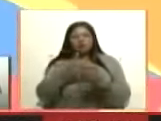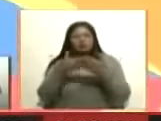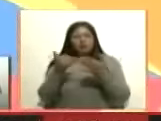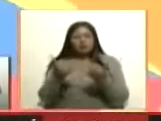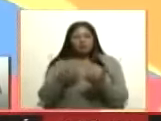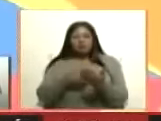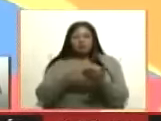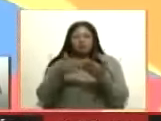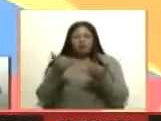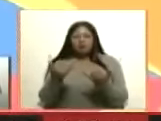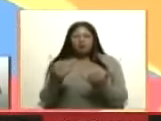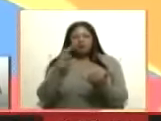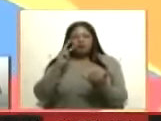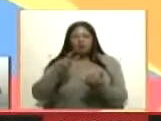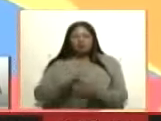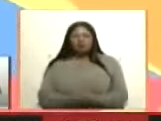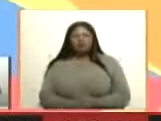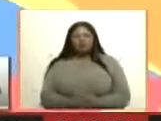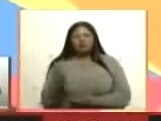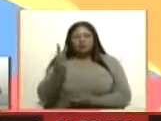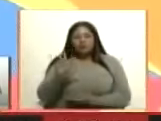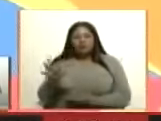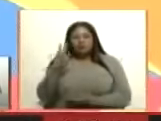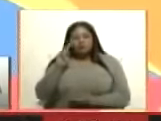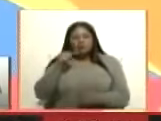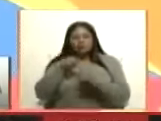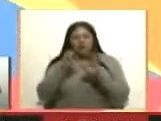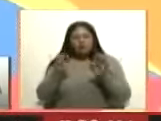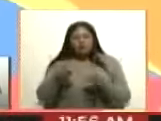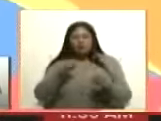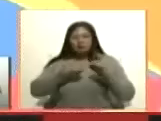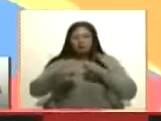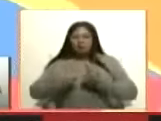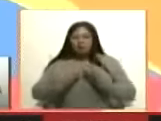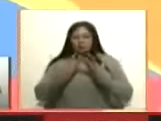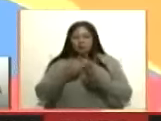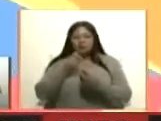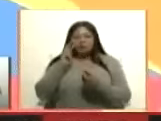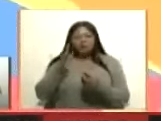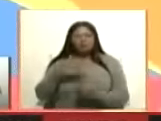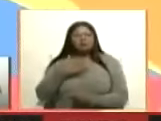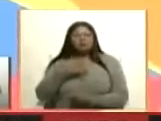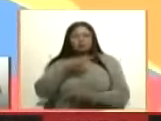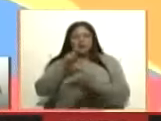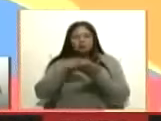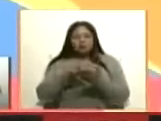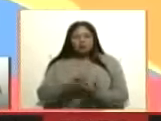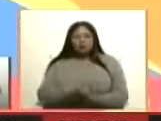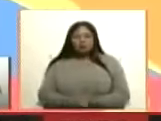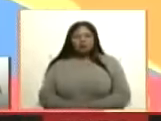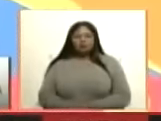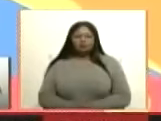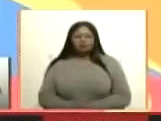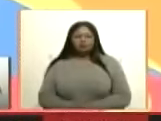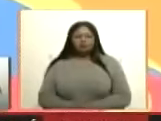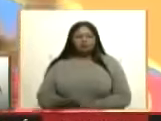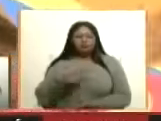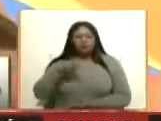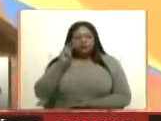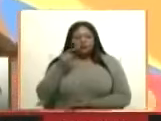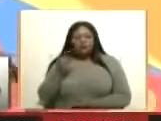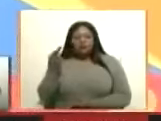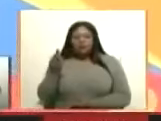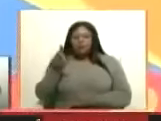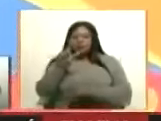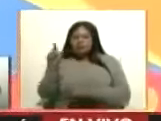sido muchos más Los millones de venezolanos y venezolanas que se les movió la fibra el sentimiento Nacional de la venezolanidad por el esequivo